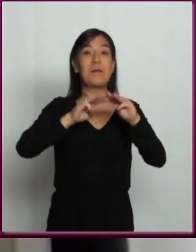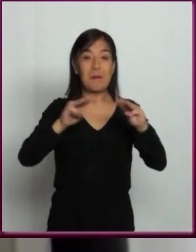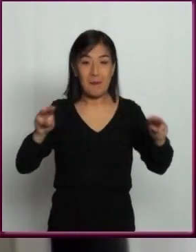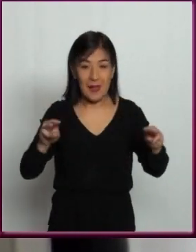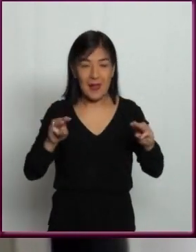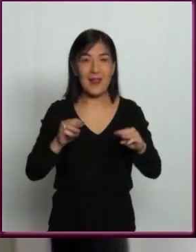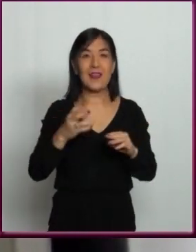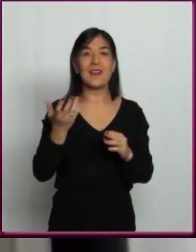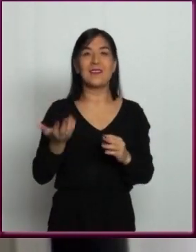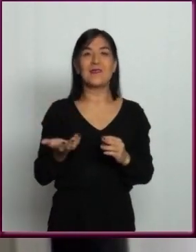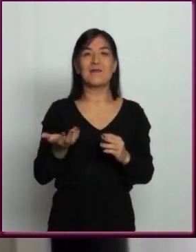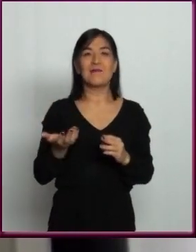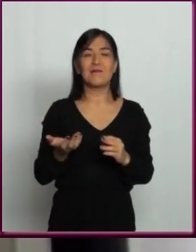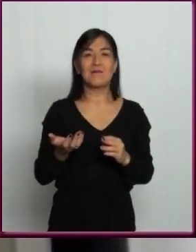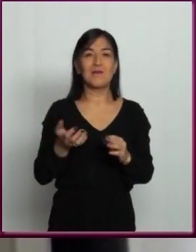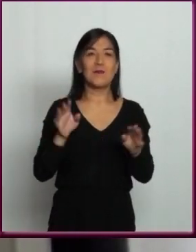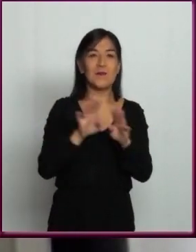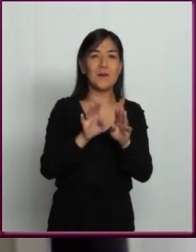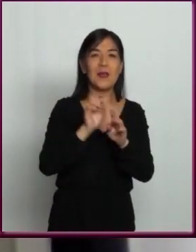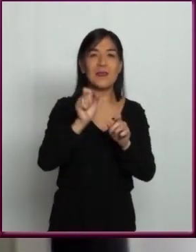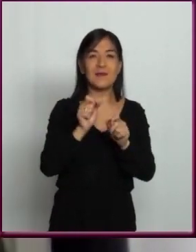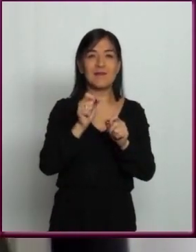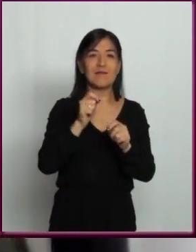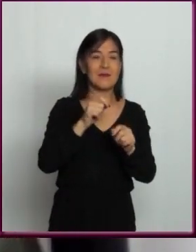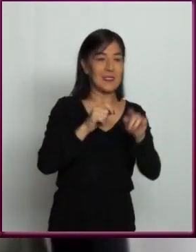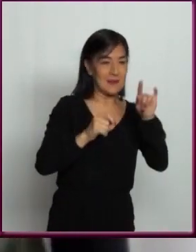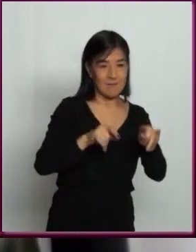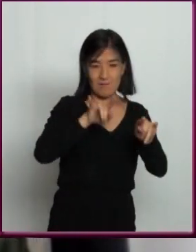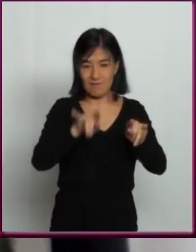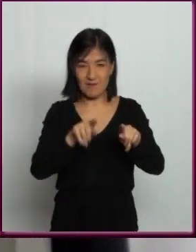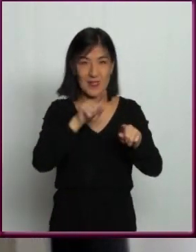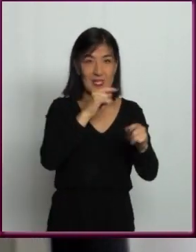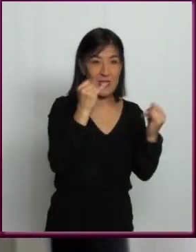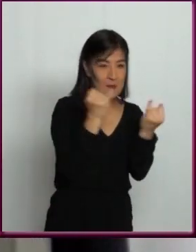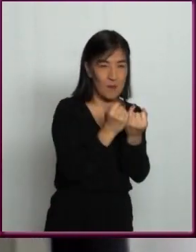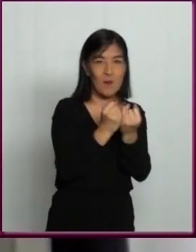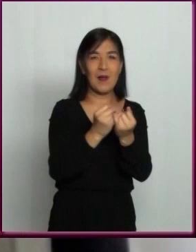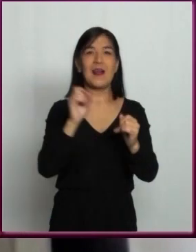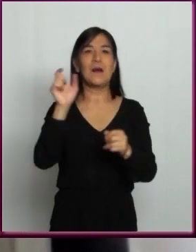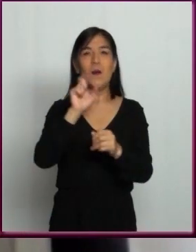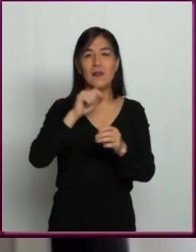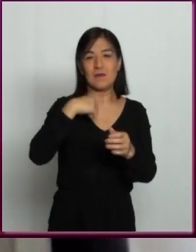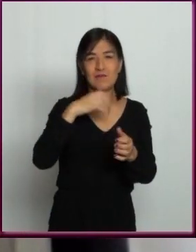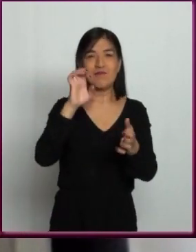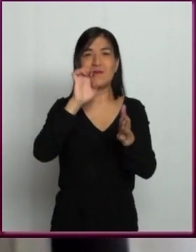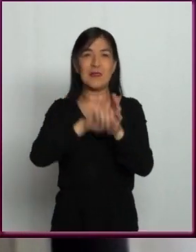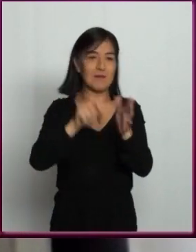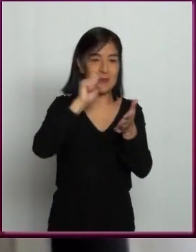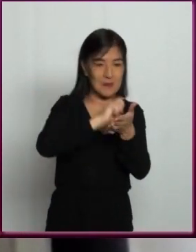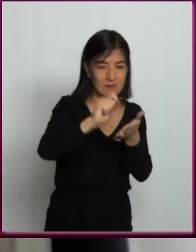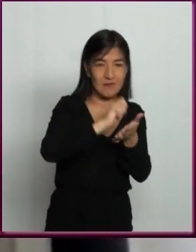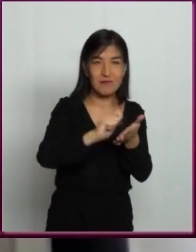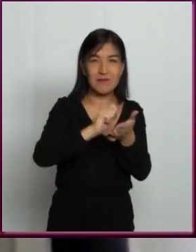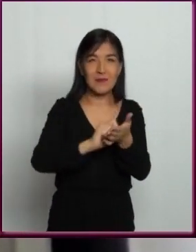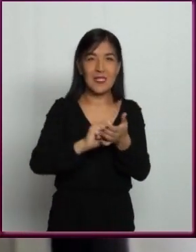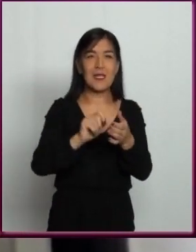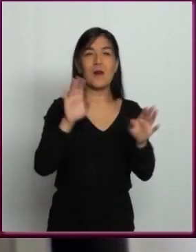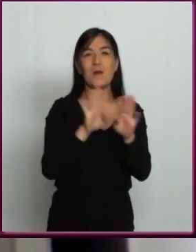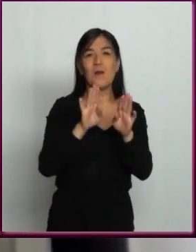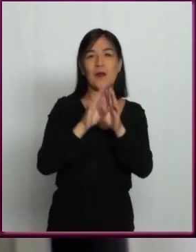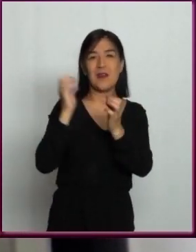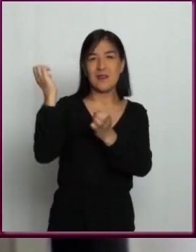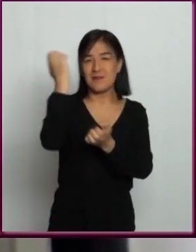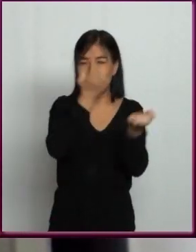promedios de las medidas de los ejemplares de una especie cuando se está describiendo. Se tienen que hacer, por ejemplo,